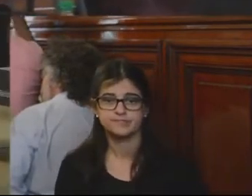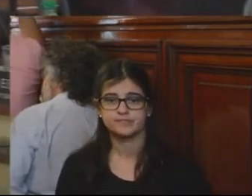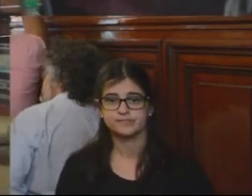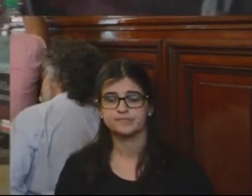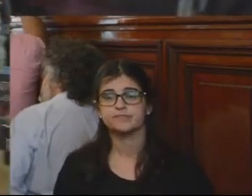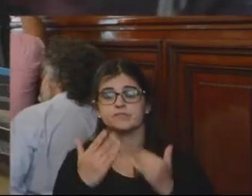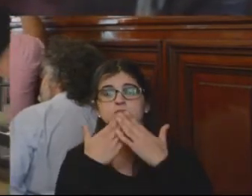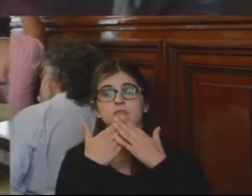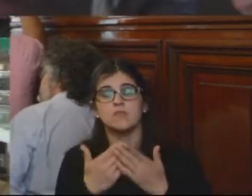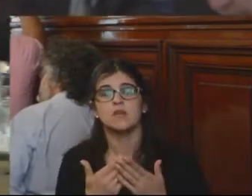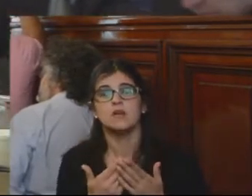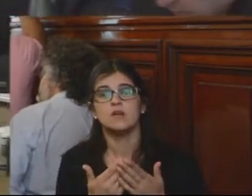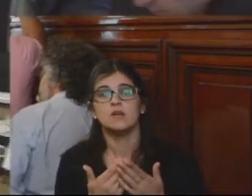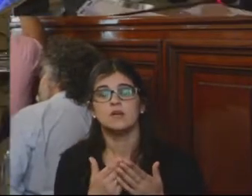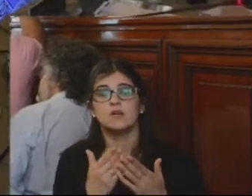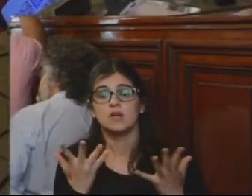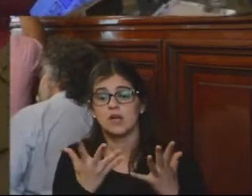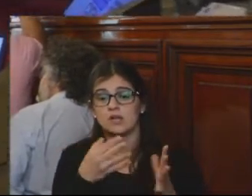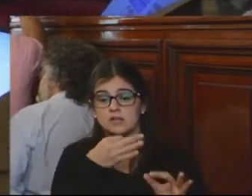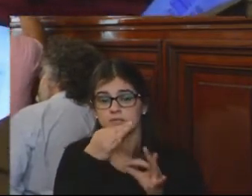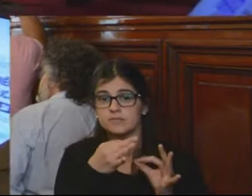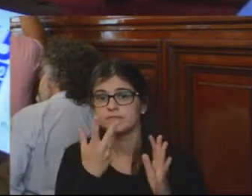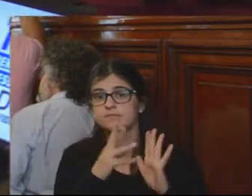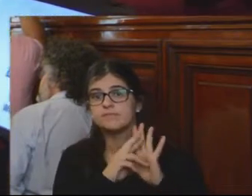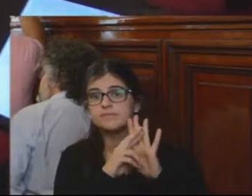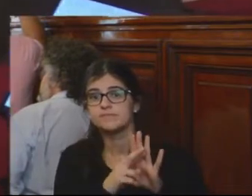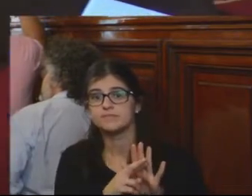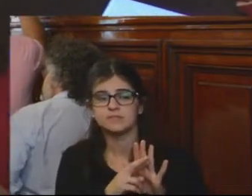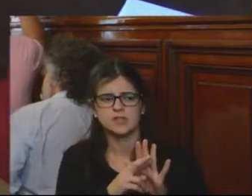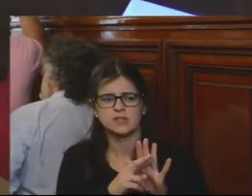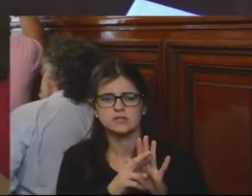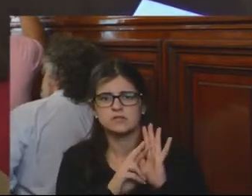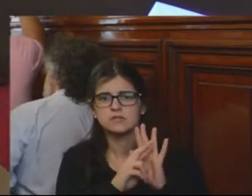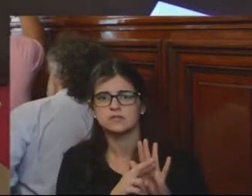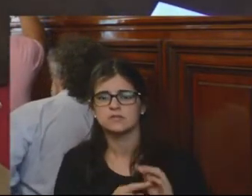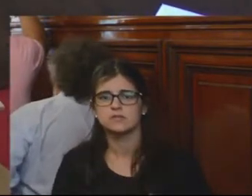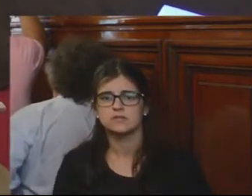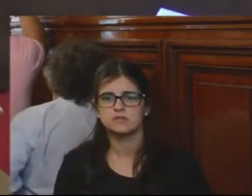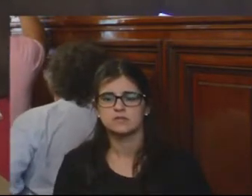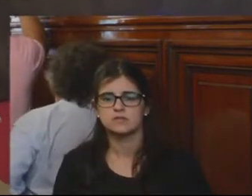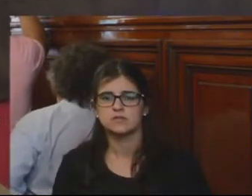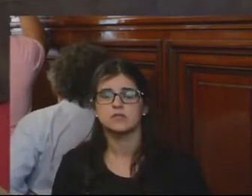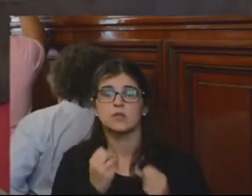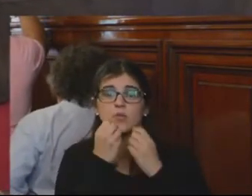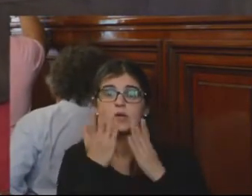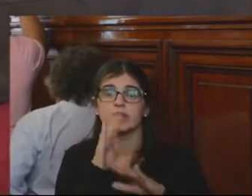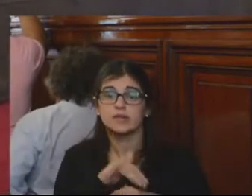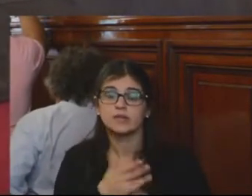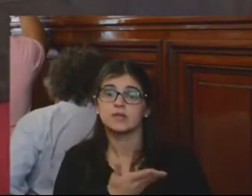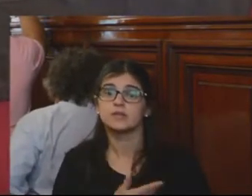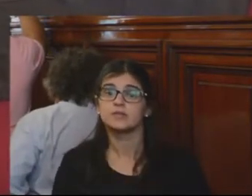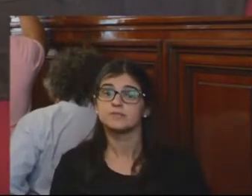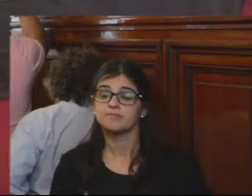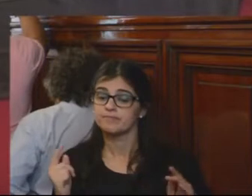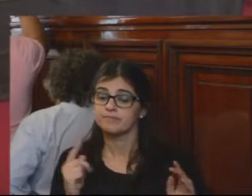muchas gracias la palabra ahora para la representación del lic buenas tardes señor presidente si nos